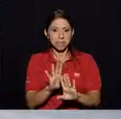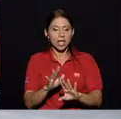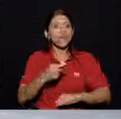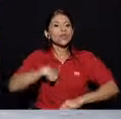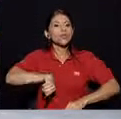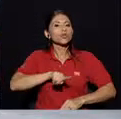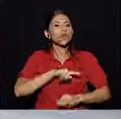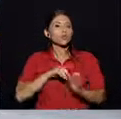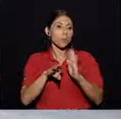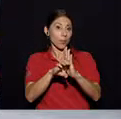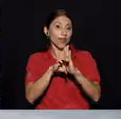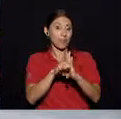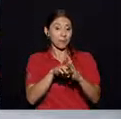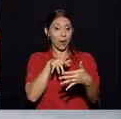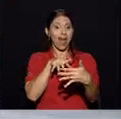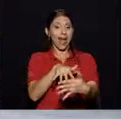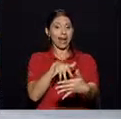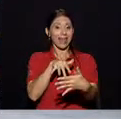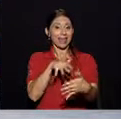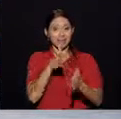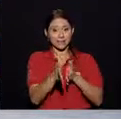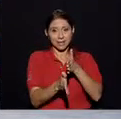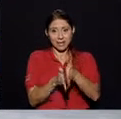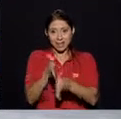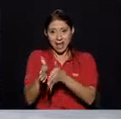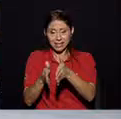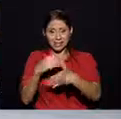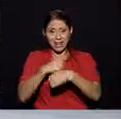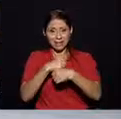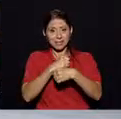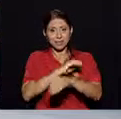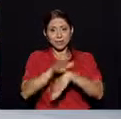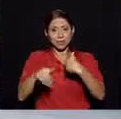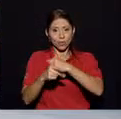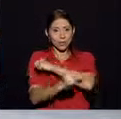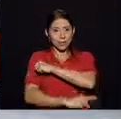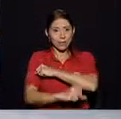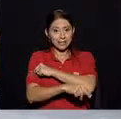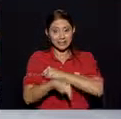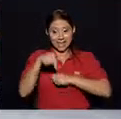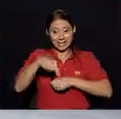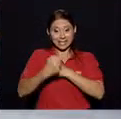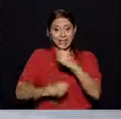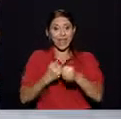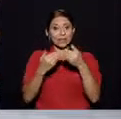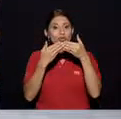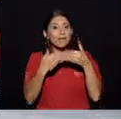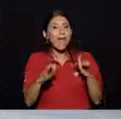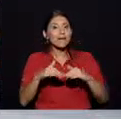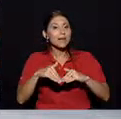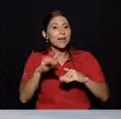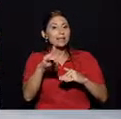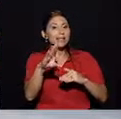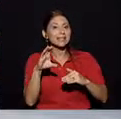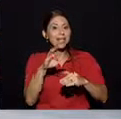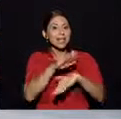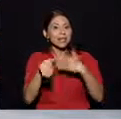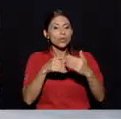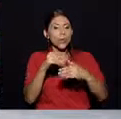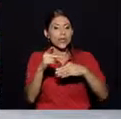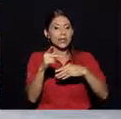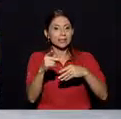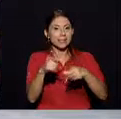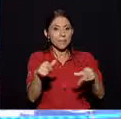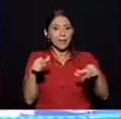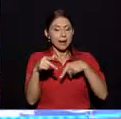todas partes de Costa Rica, precisamente están dirigidas a la gente que quiere aprender cómo abordar mejor la situación del